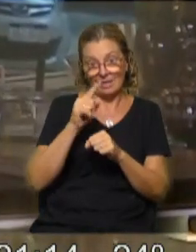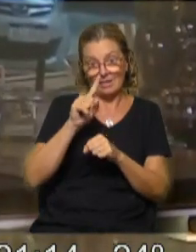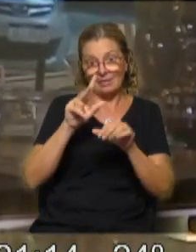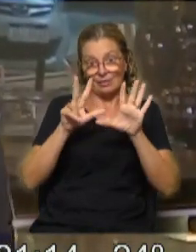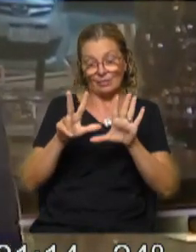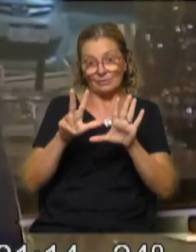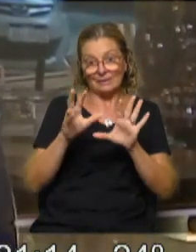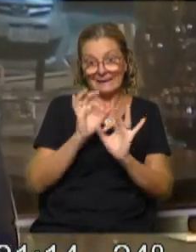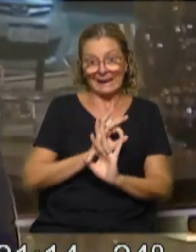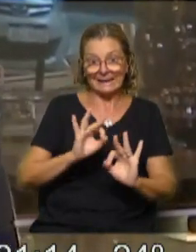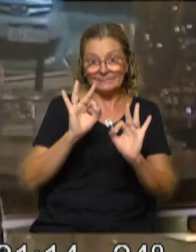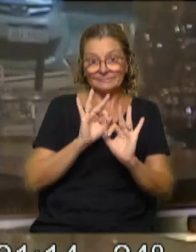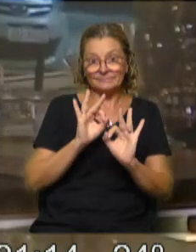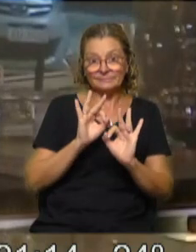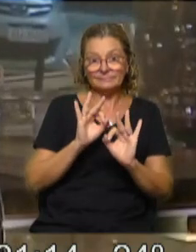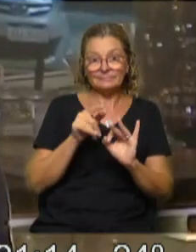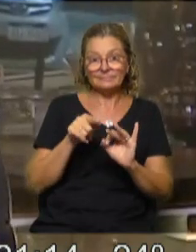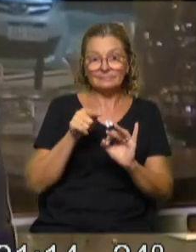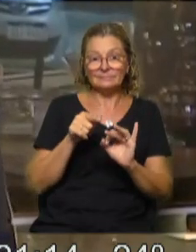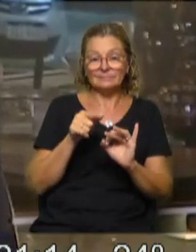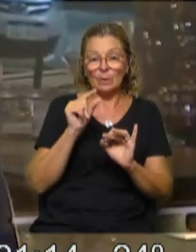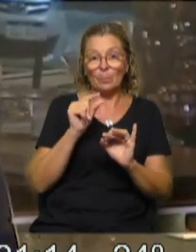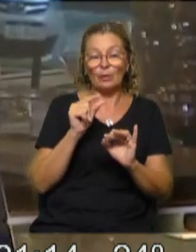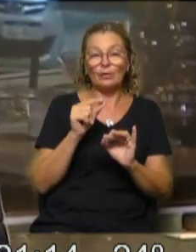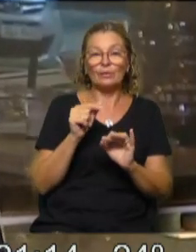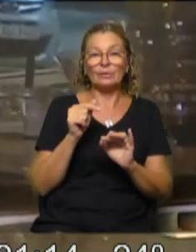nada, básicamente es un poco eso.